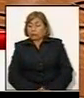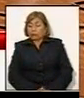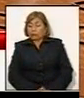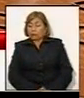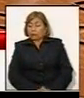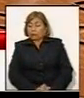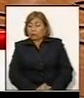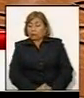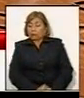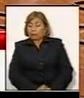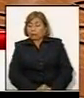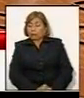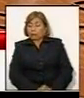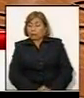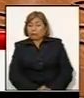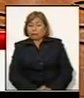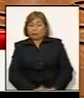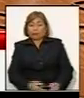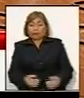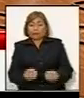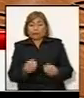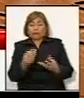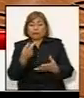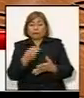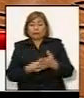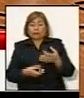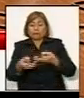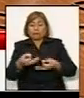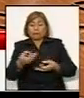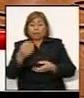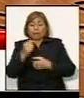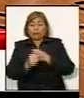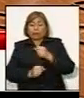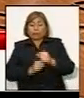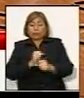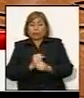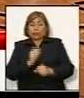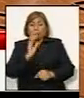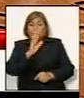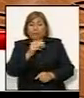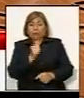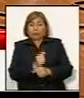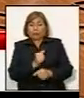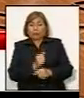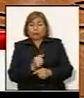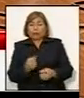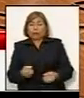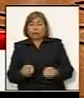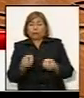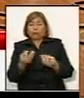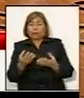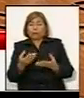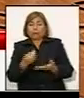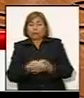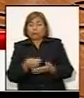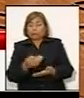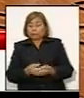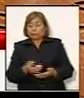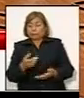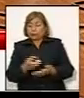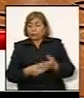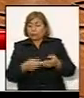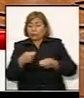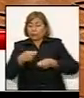siguiente pregunta cuánto fue el presupuesto anual destinado para la sucesión y cuánto el gasto del presupuesto